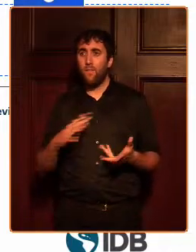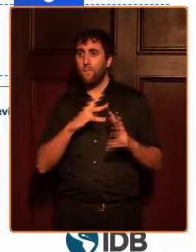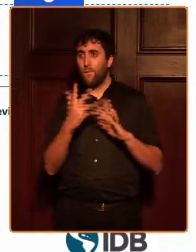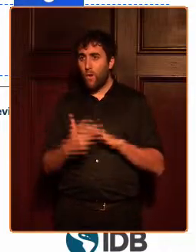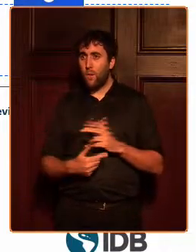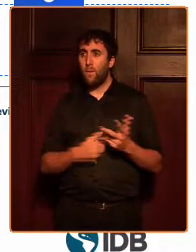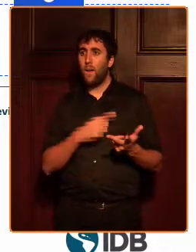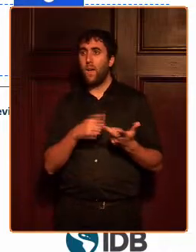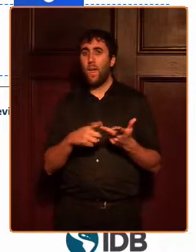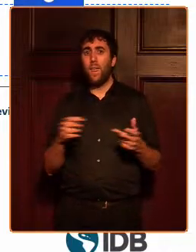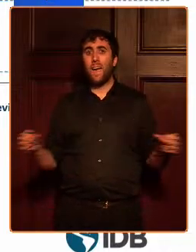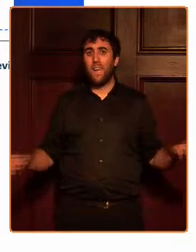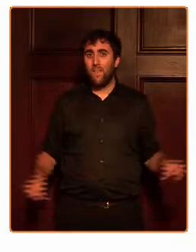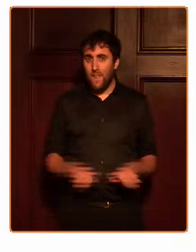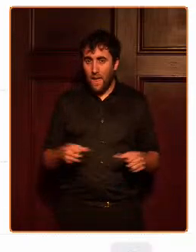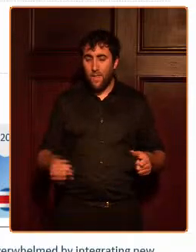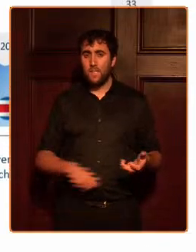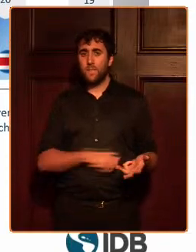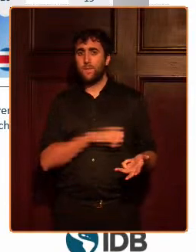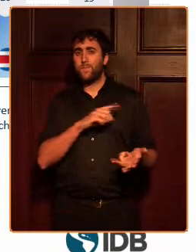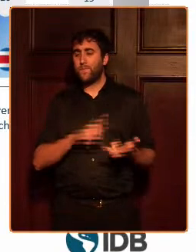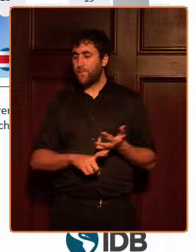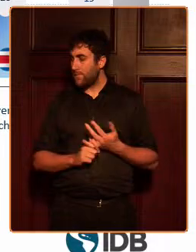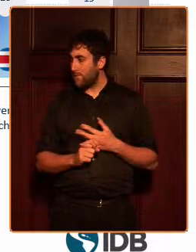para generar actividades.